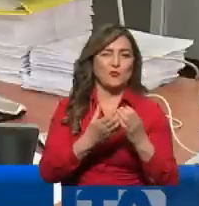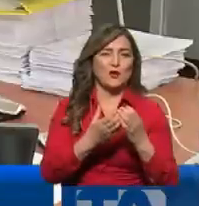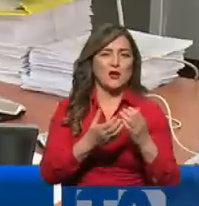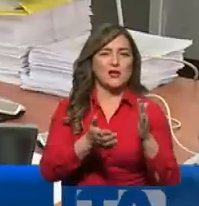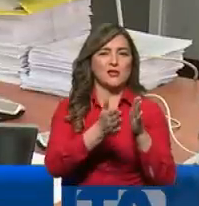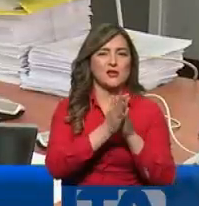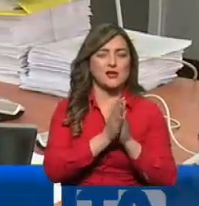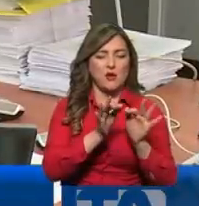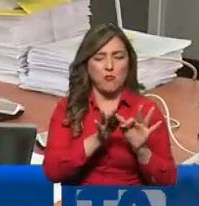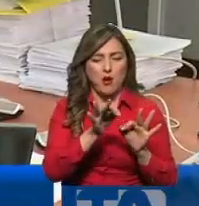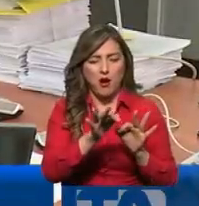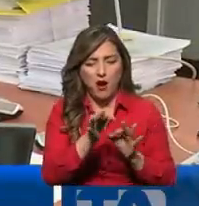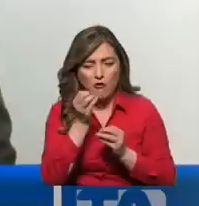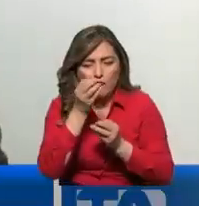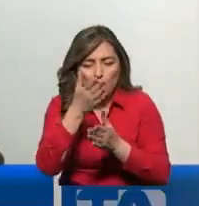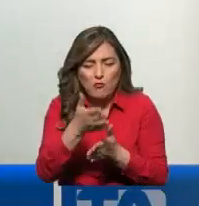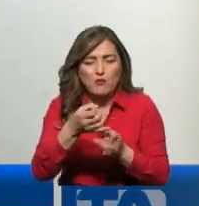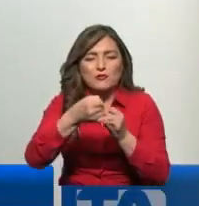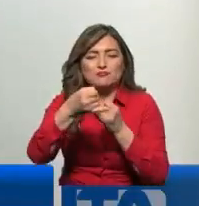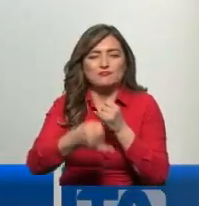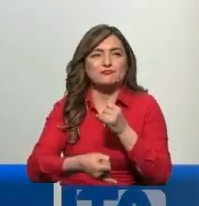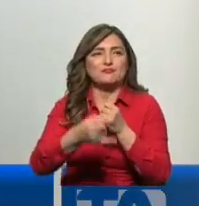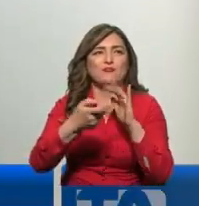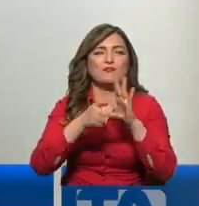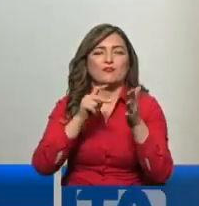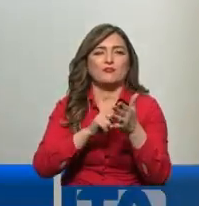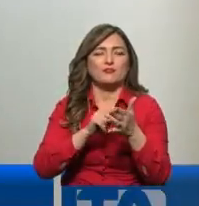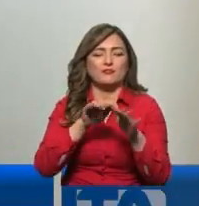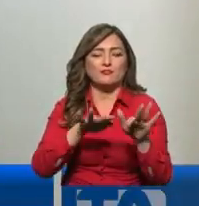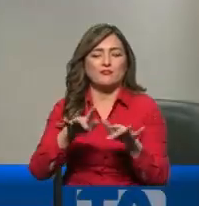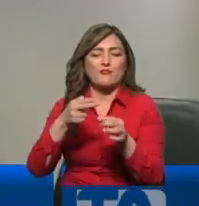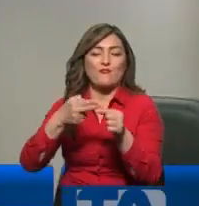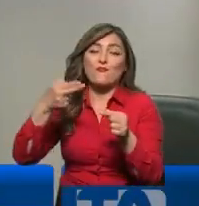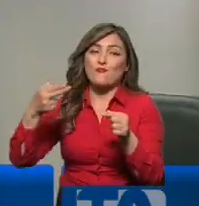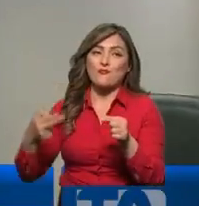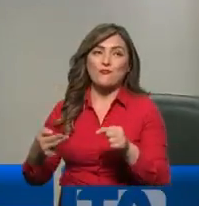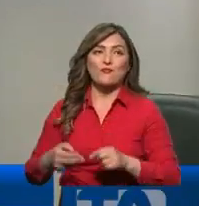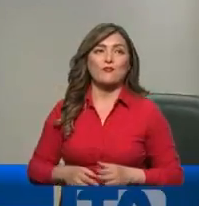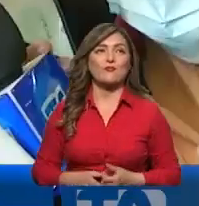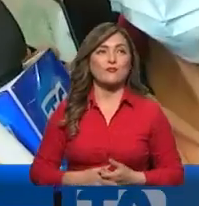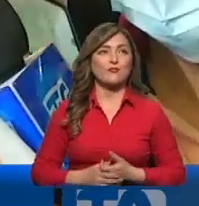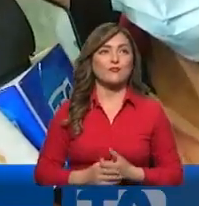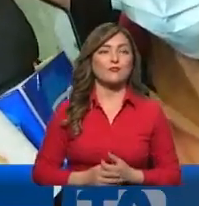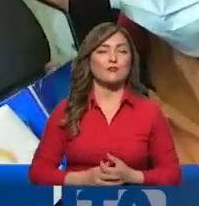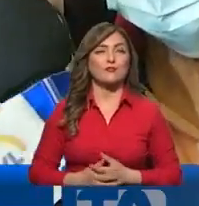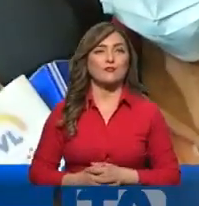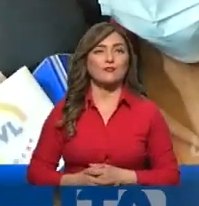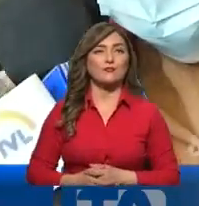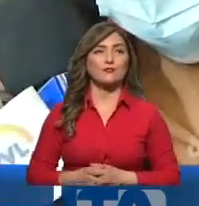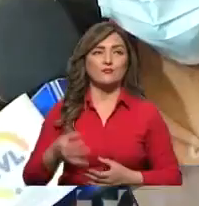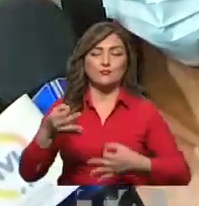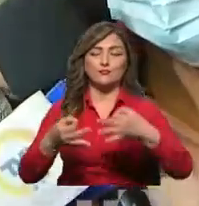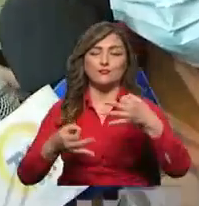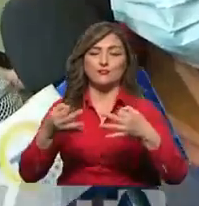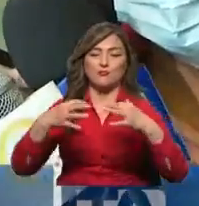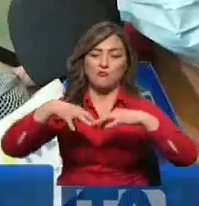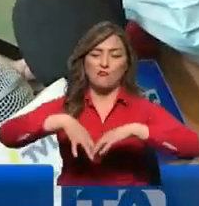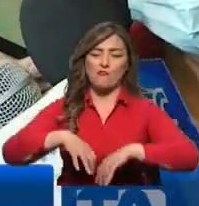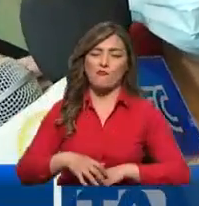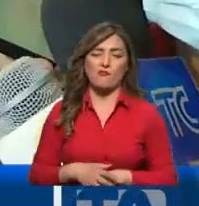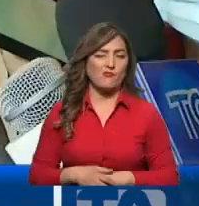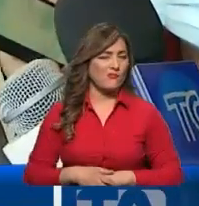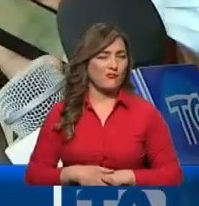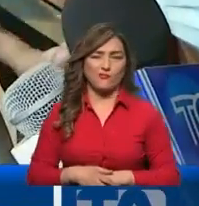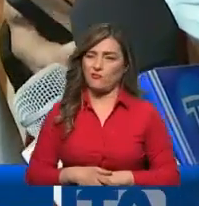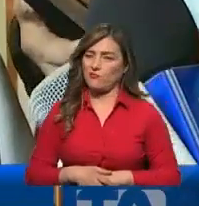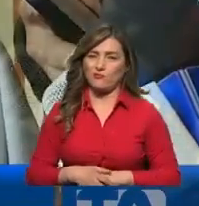pedir la prórroga del informe final y que significó la renuncia de la secretaria de la comisión este juicio no se cae el país tendrá